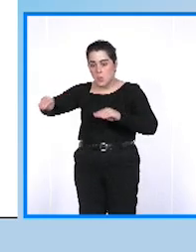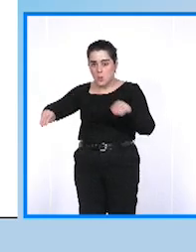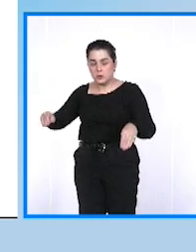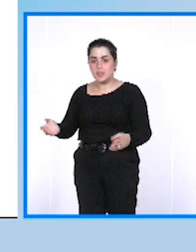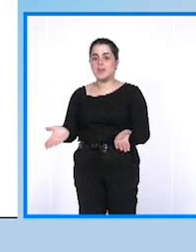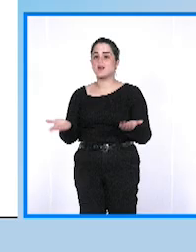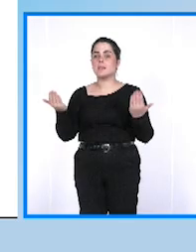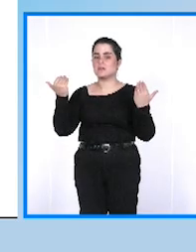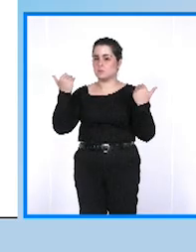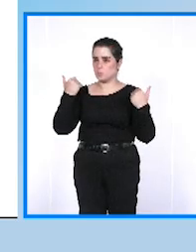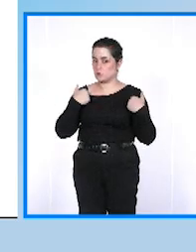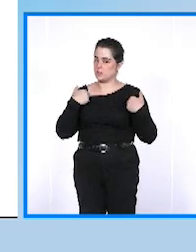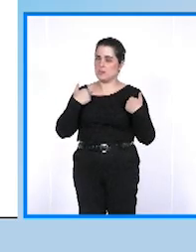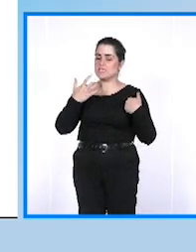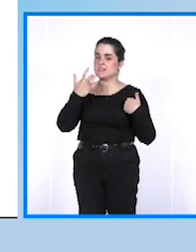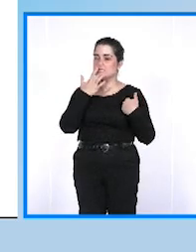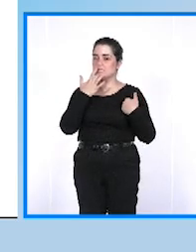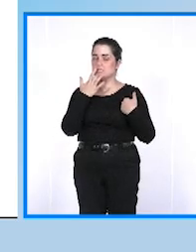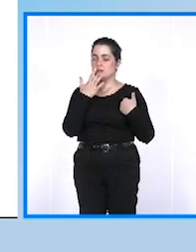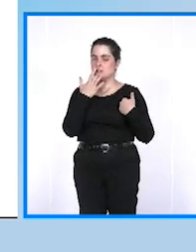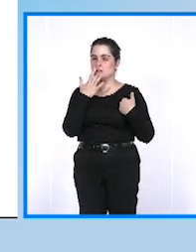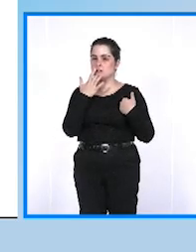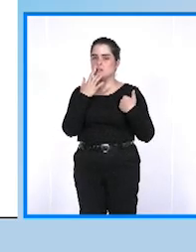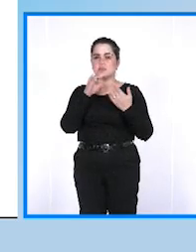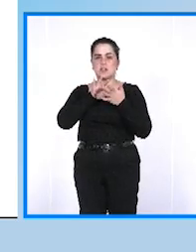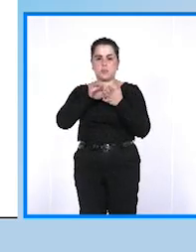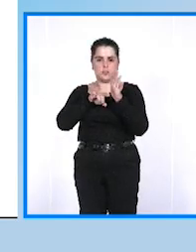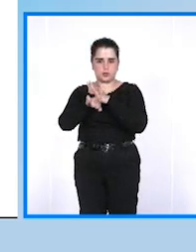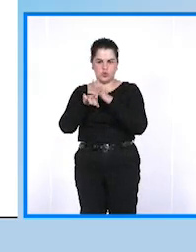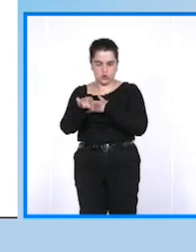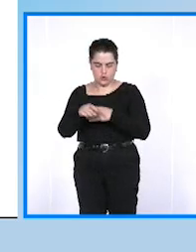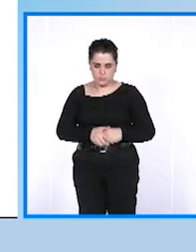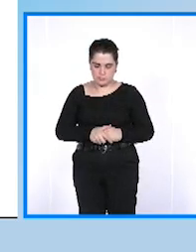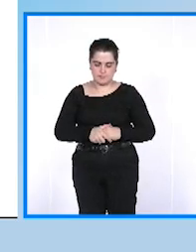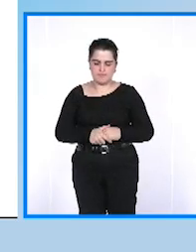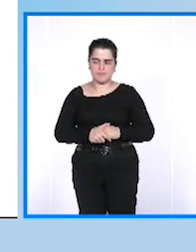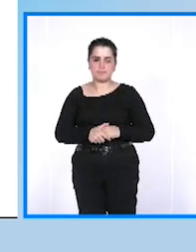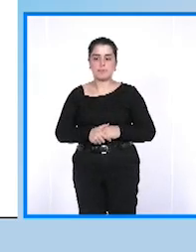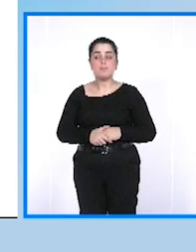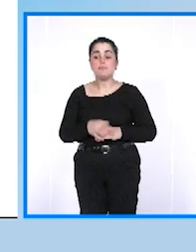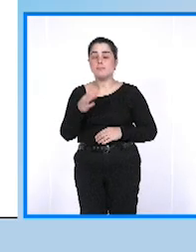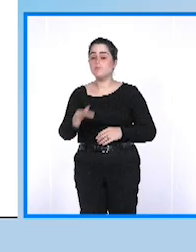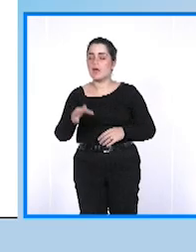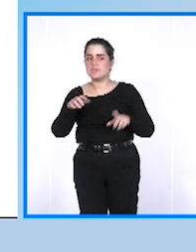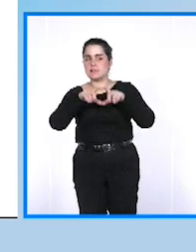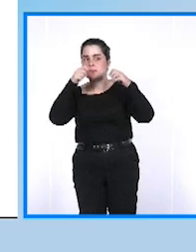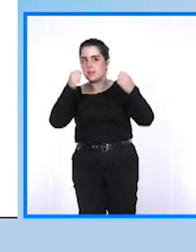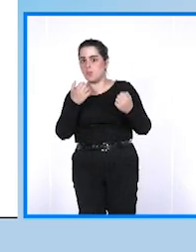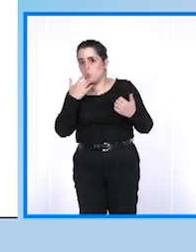tienen responsabilidades a la hora de gestionar eh servicios a las entidades por